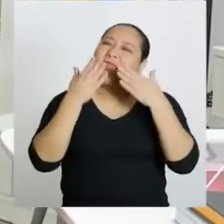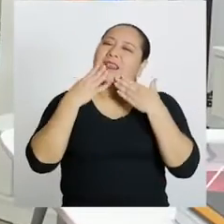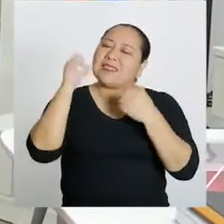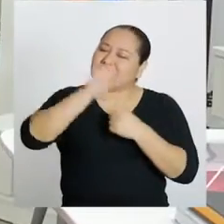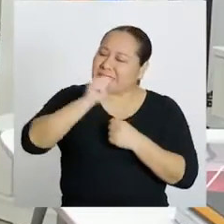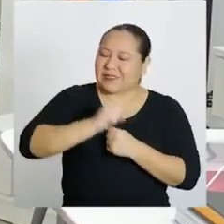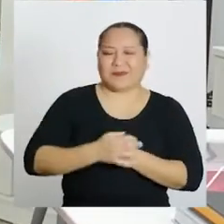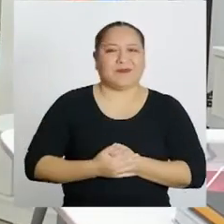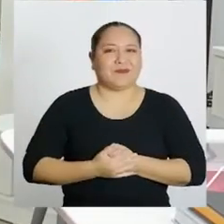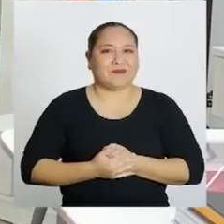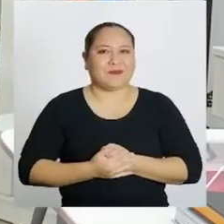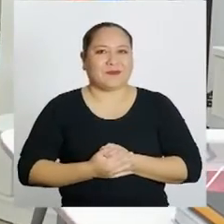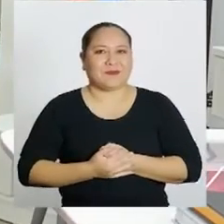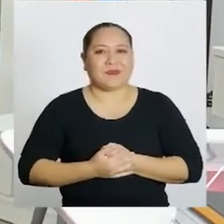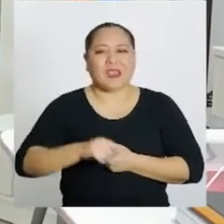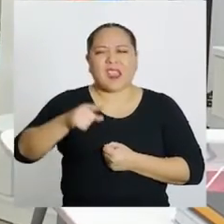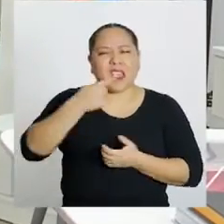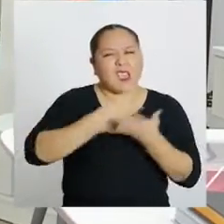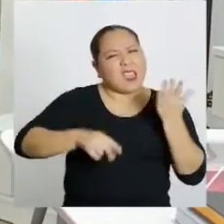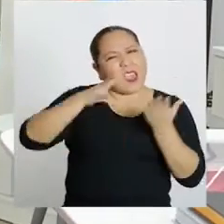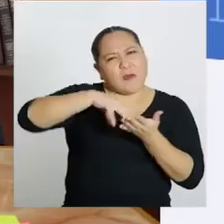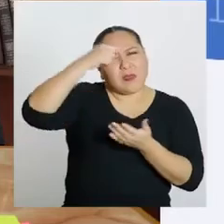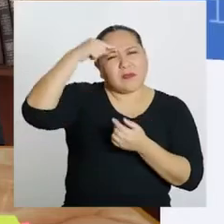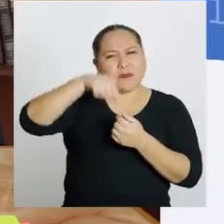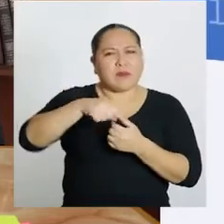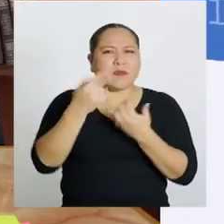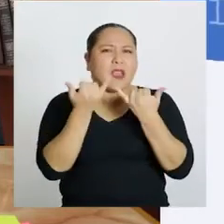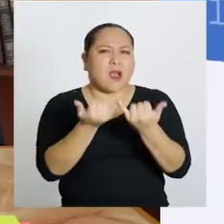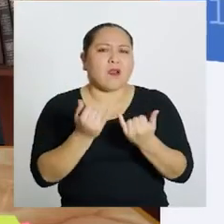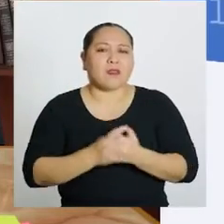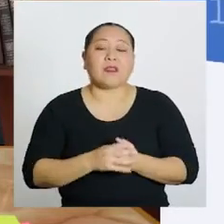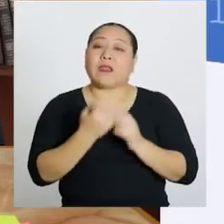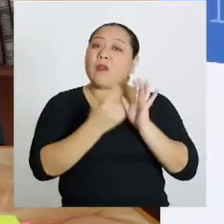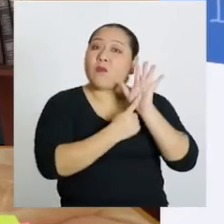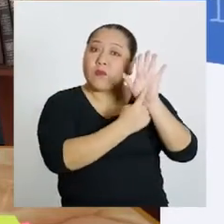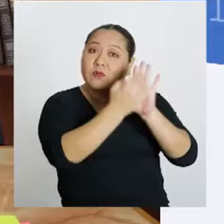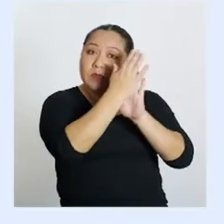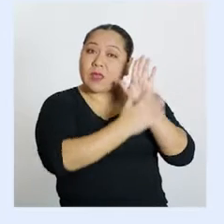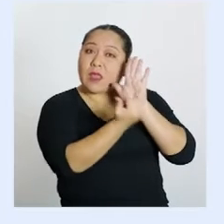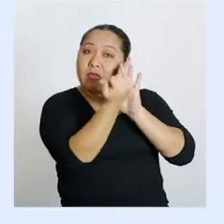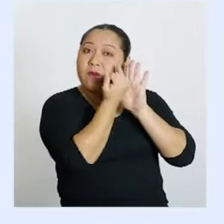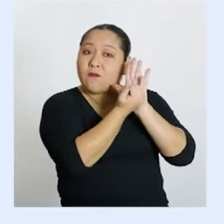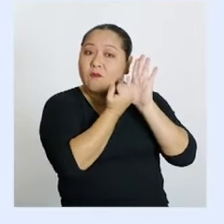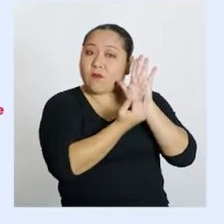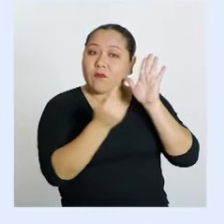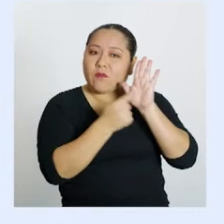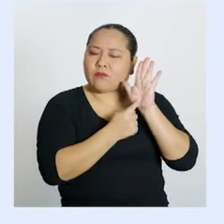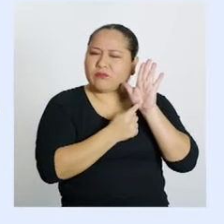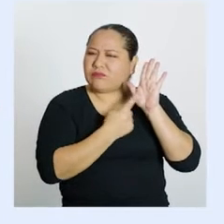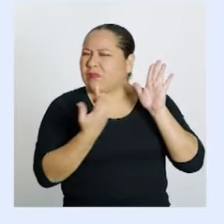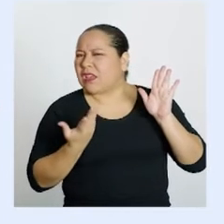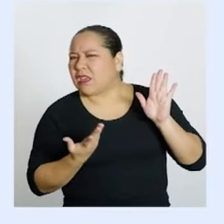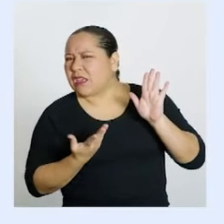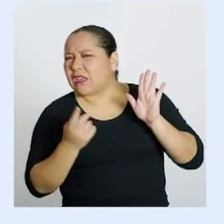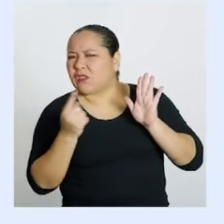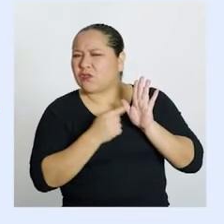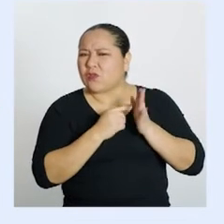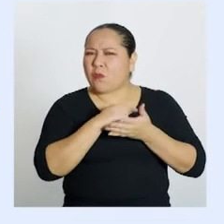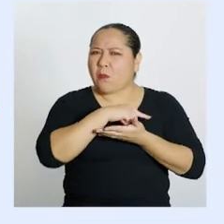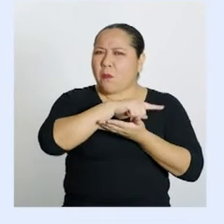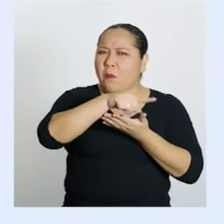sí. ¿Qué podemos aprender ahora? Quería mostrarte este gráfico. ¿Es un